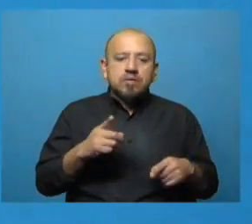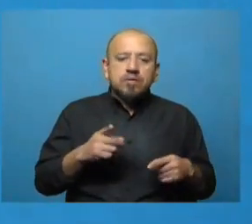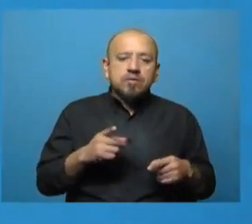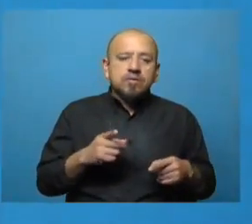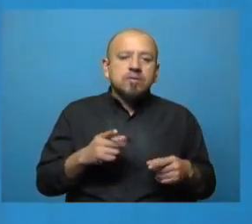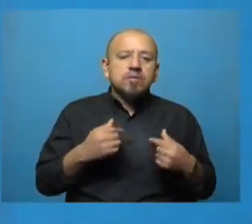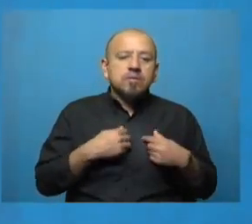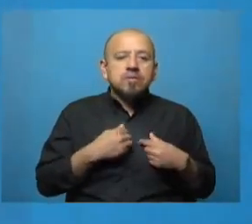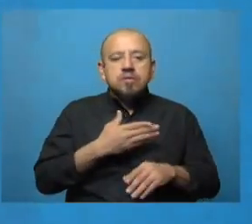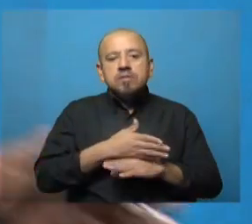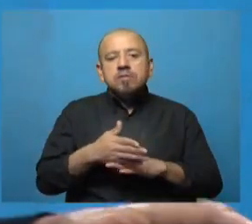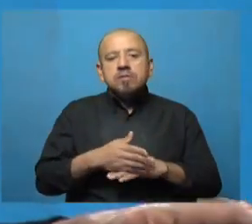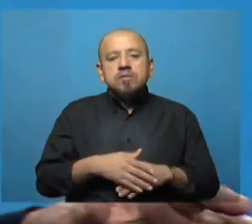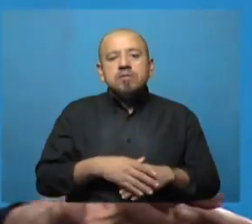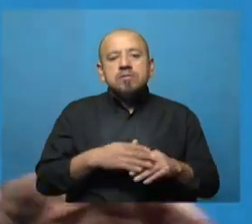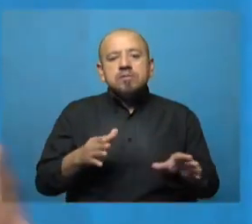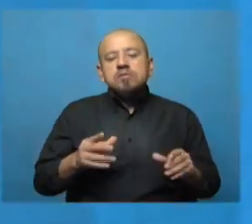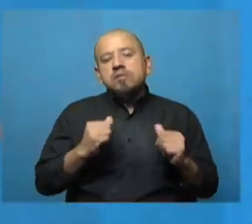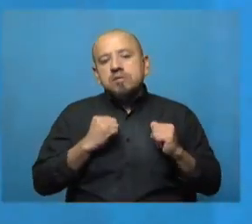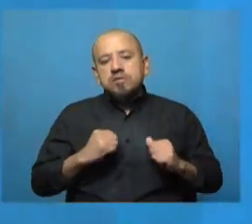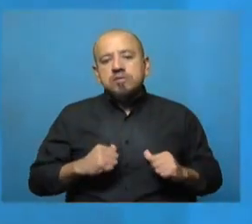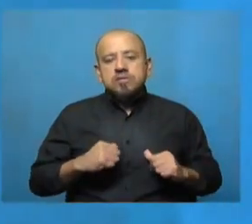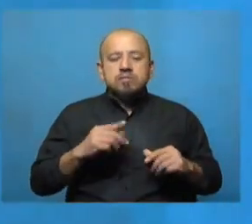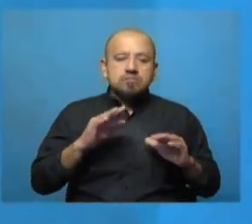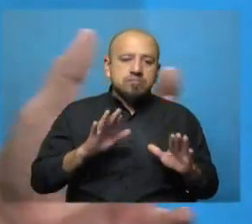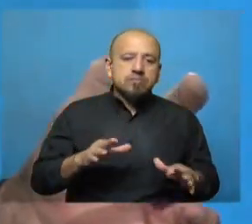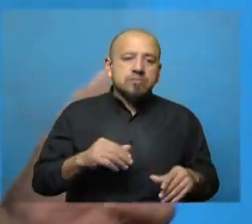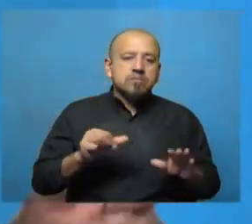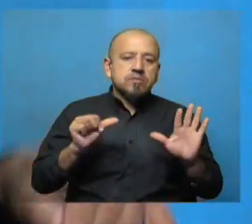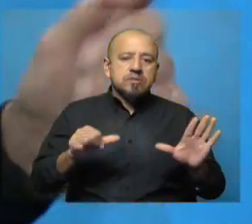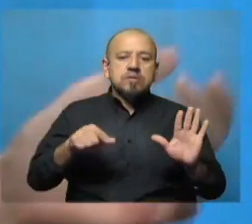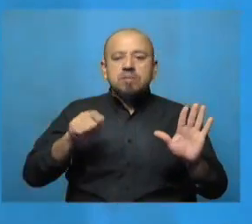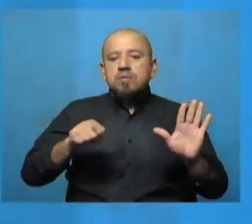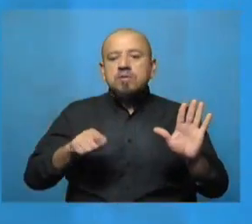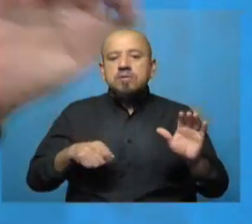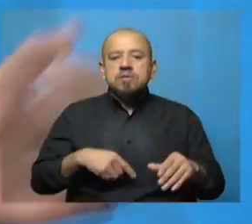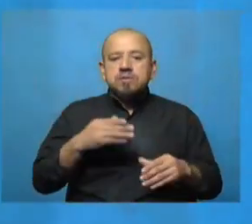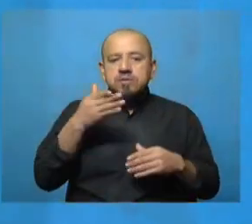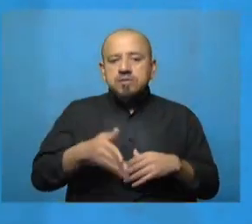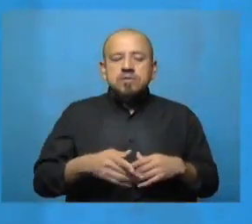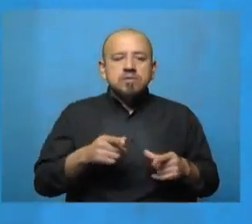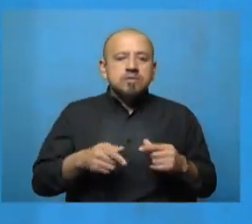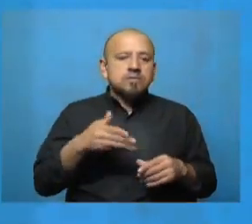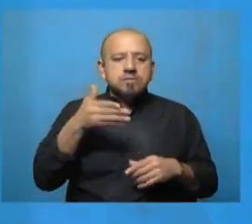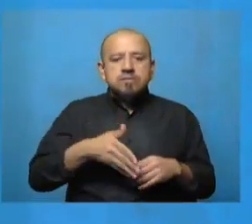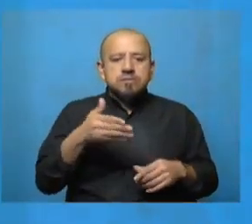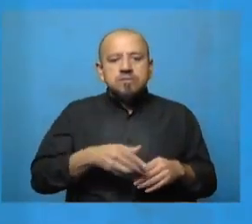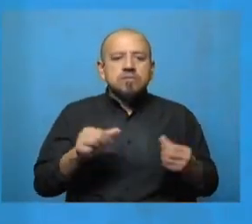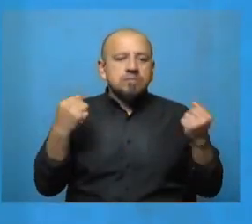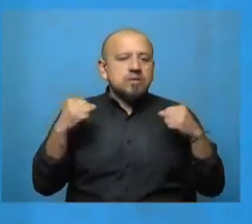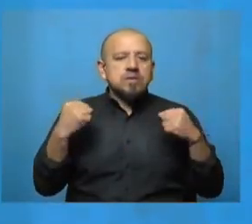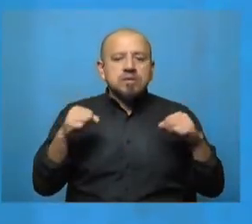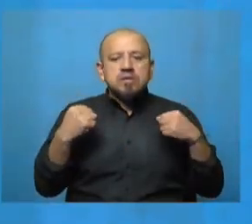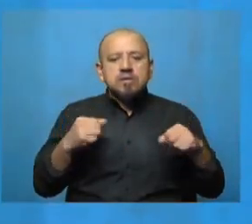bueno después descansé un poco no porque estuve como seis meses metido en eso al Mango ensayando